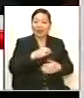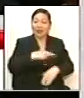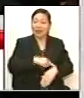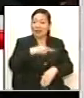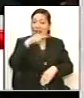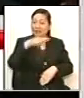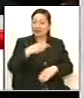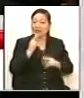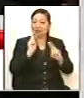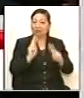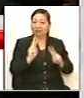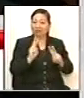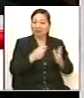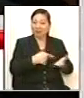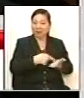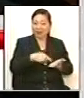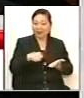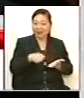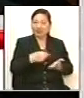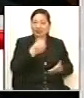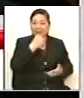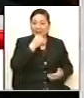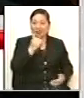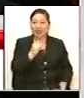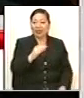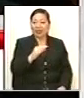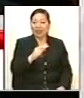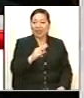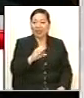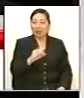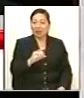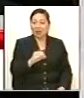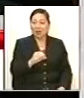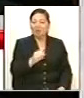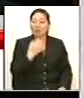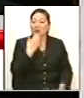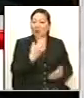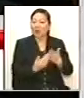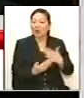República. Ahí está nuestro enviado especial, Guillermo González. Guillermo, muy buenos días.